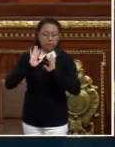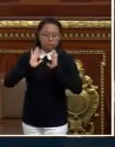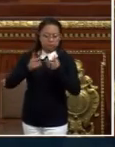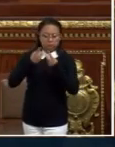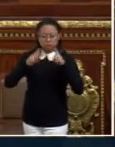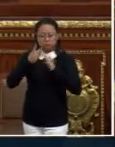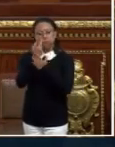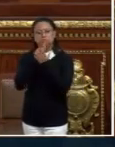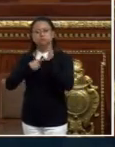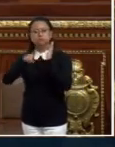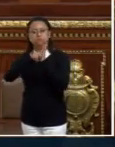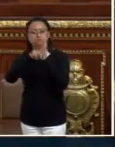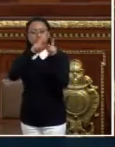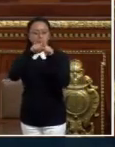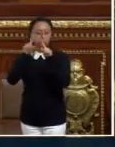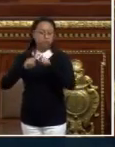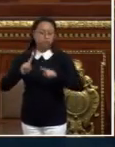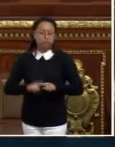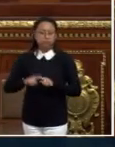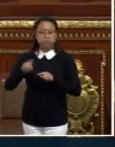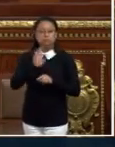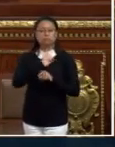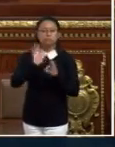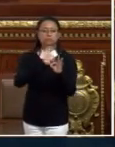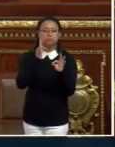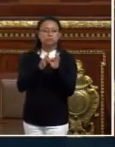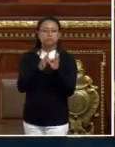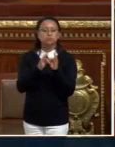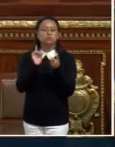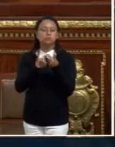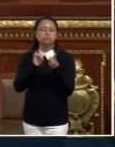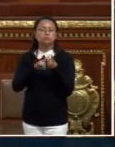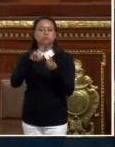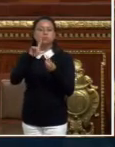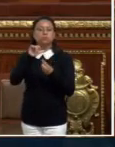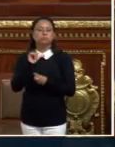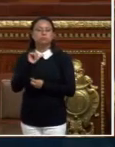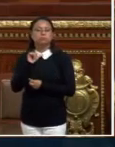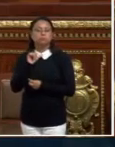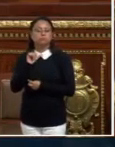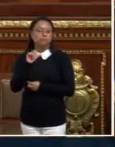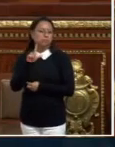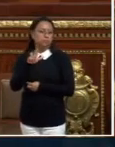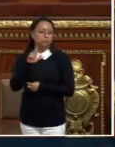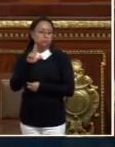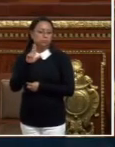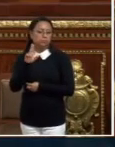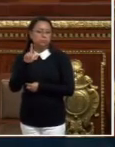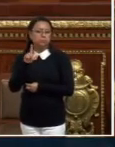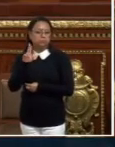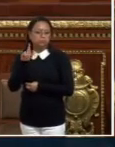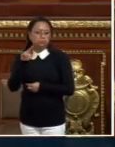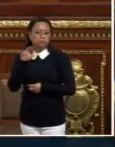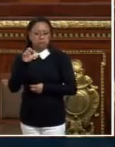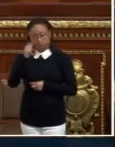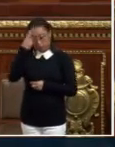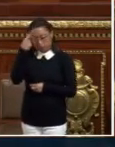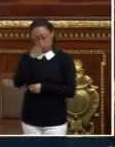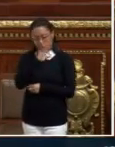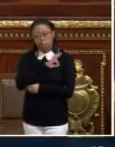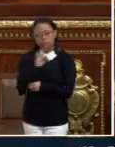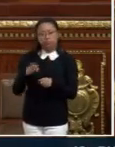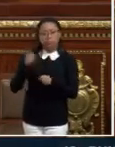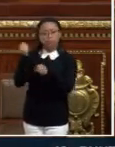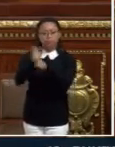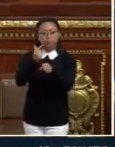protocolos que se aplican en las lunas para justamente hacer un tamizaje y poder reconocer cuando